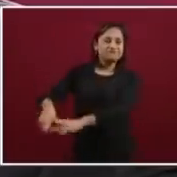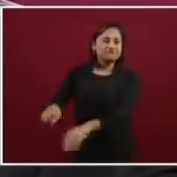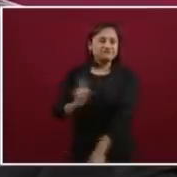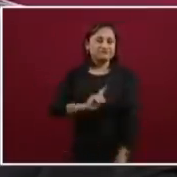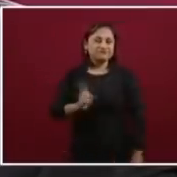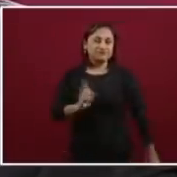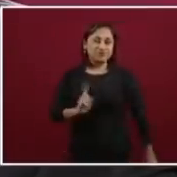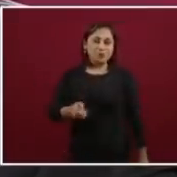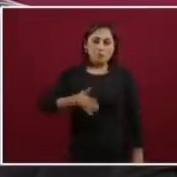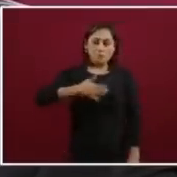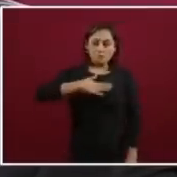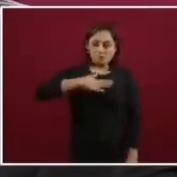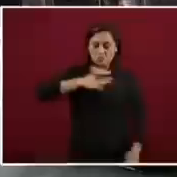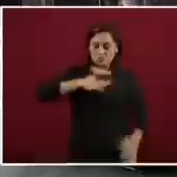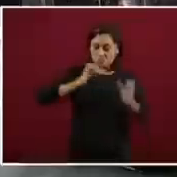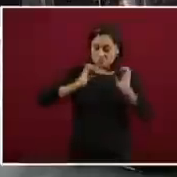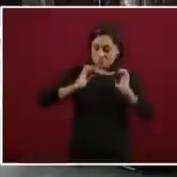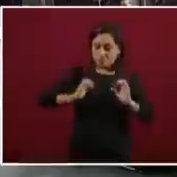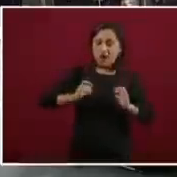no tienes